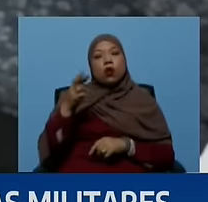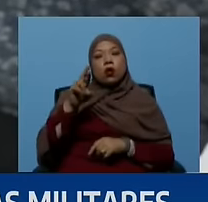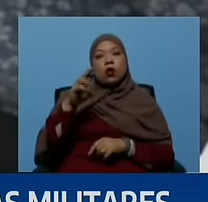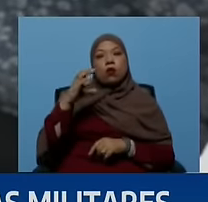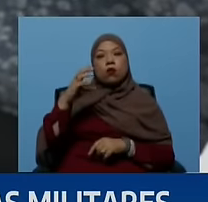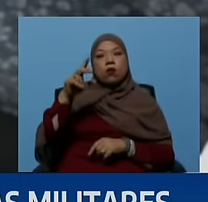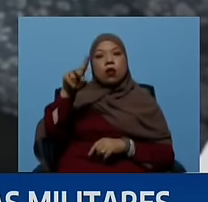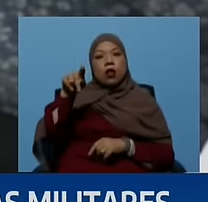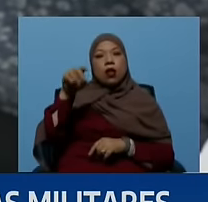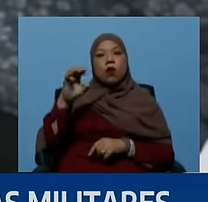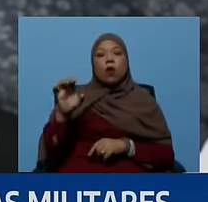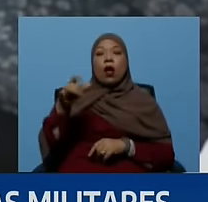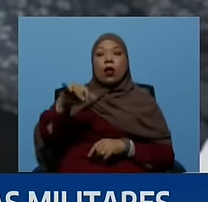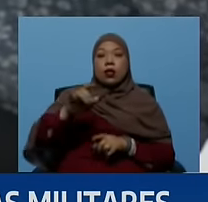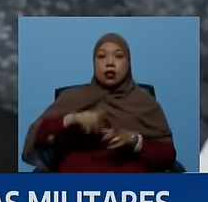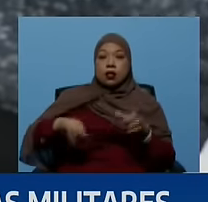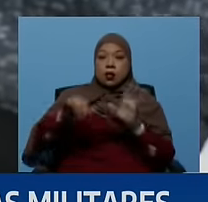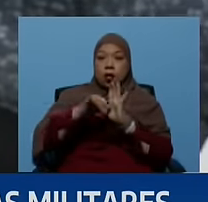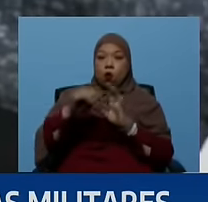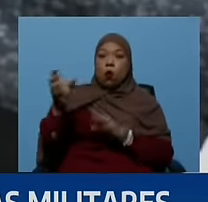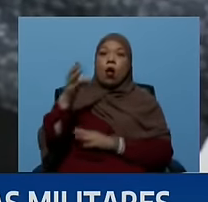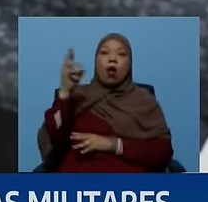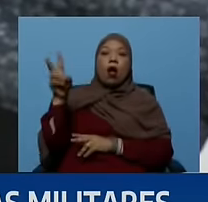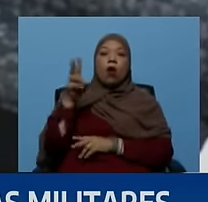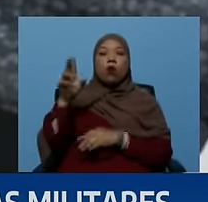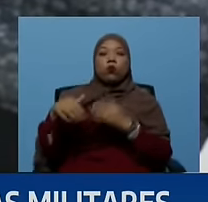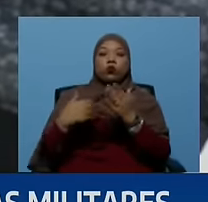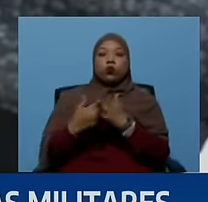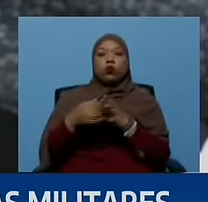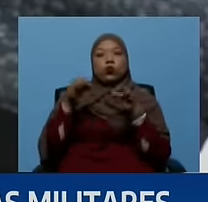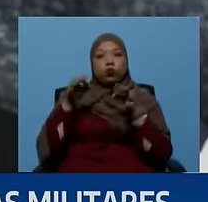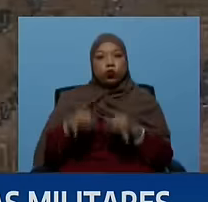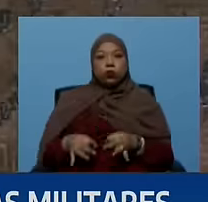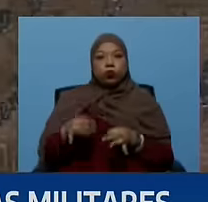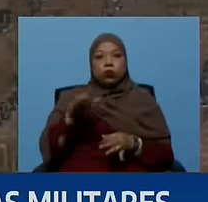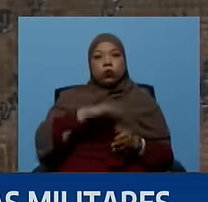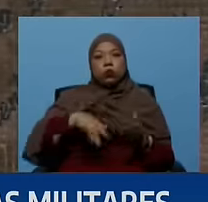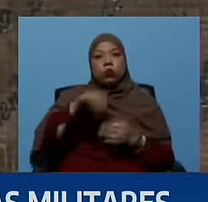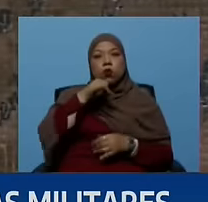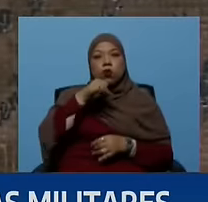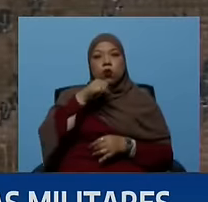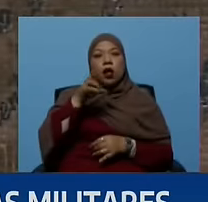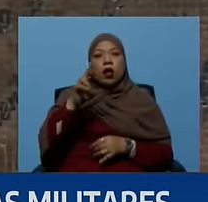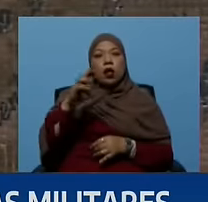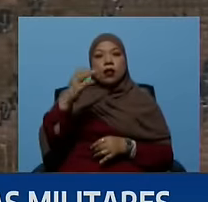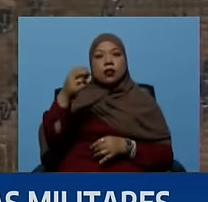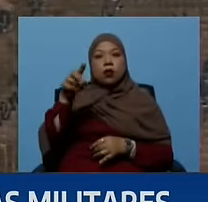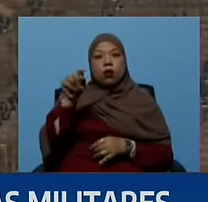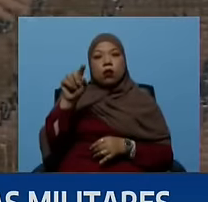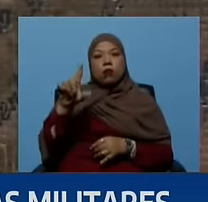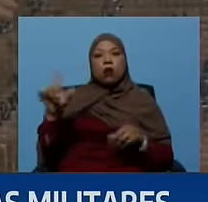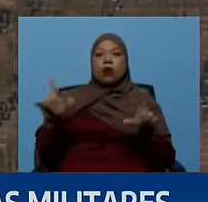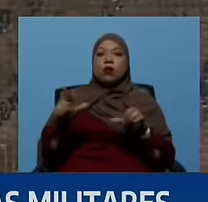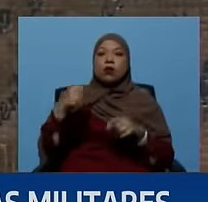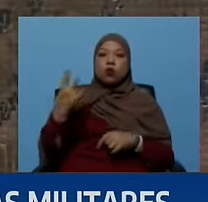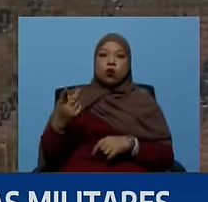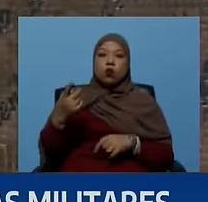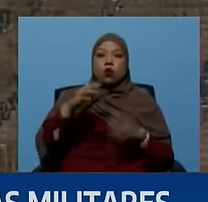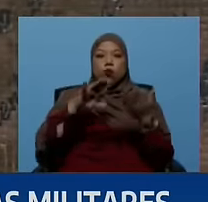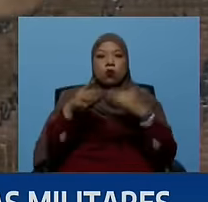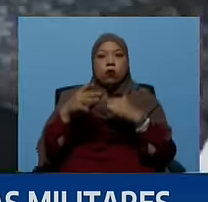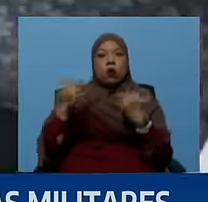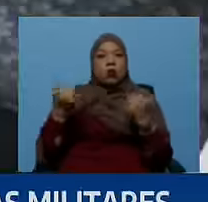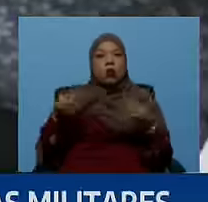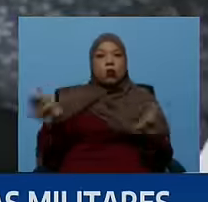salida del Valle de hecho hay la Urbanización que se construyó en donde quedaba radio Caracas se llama organización